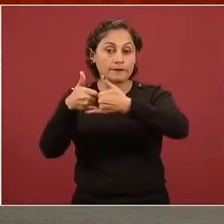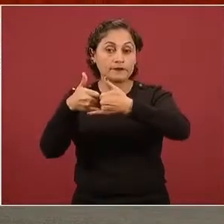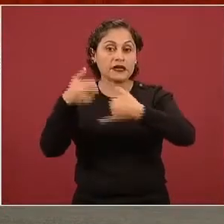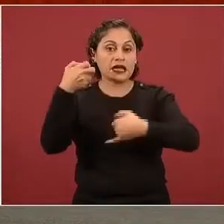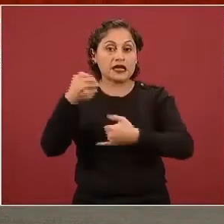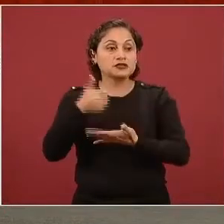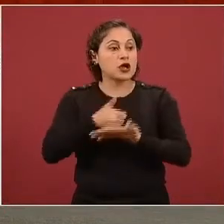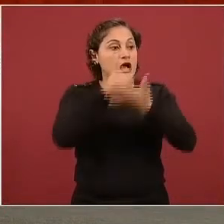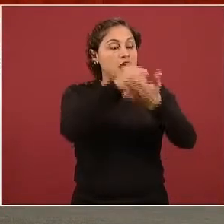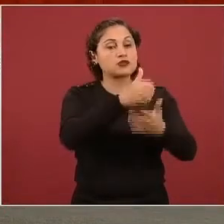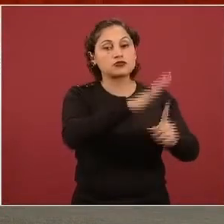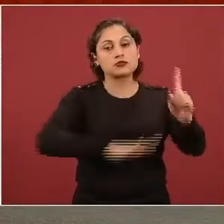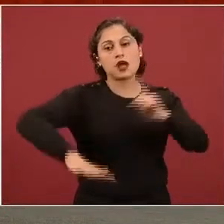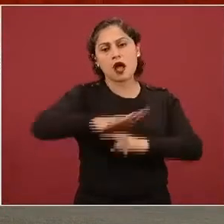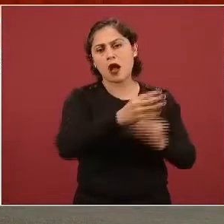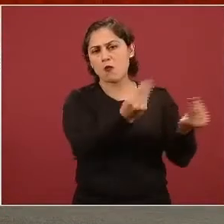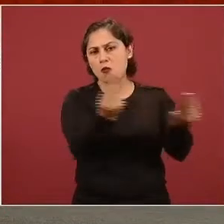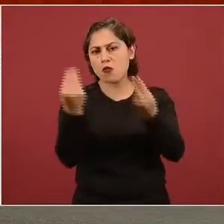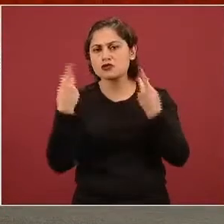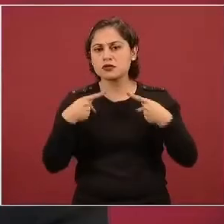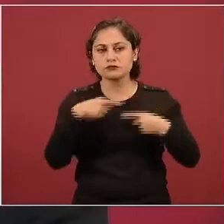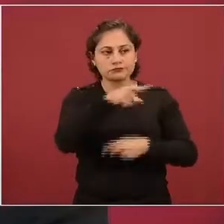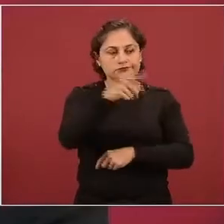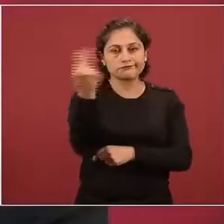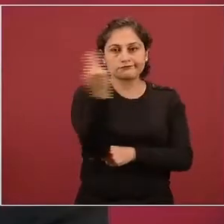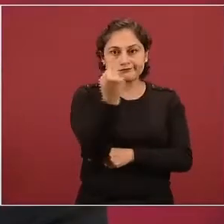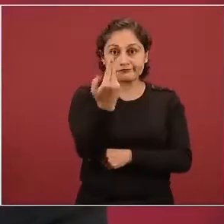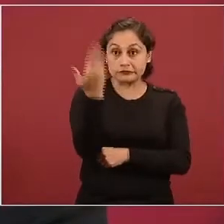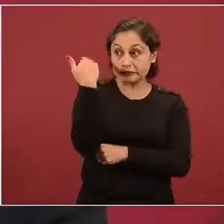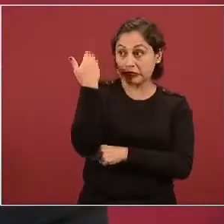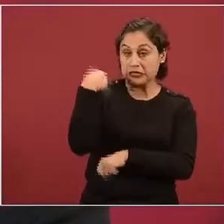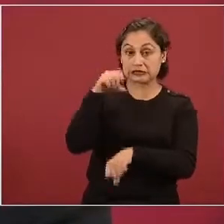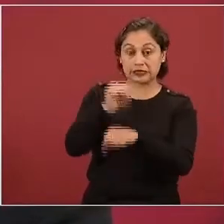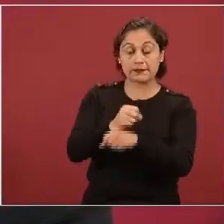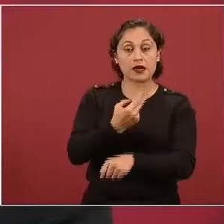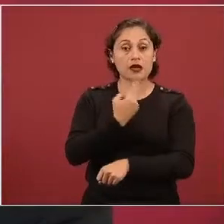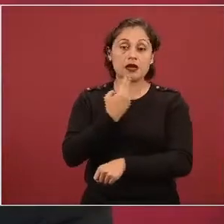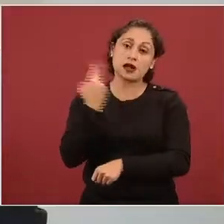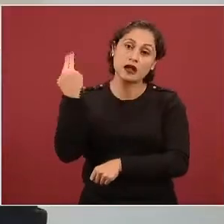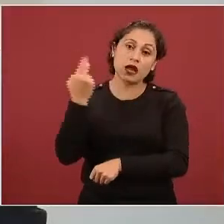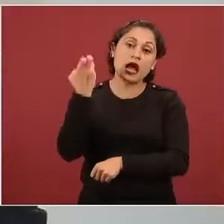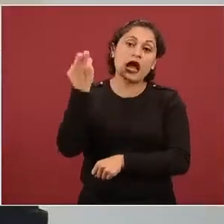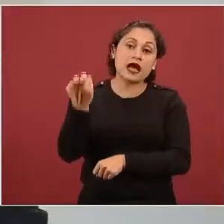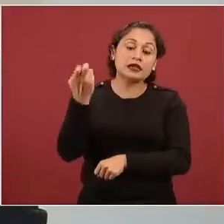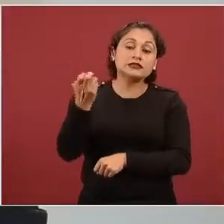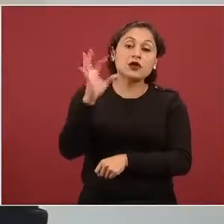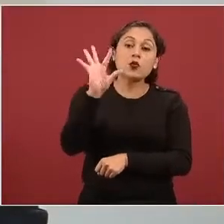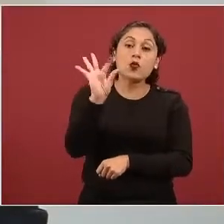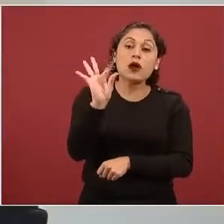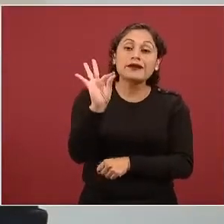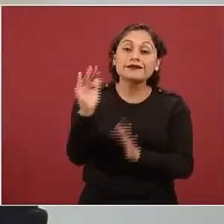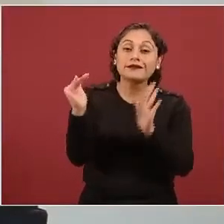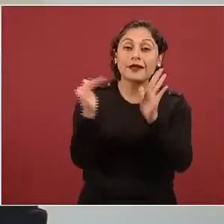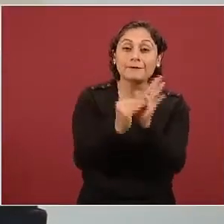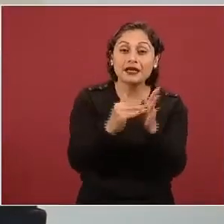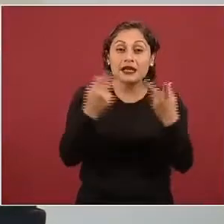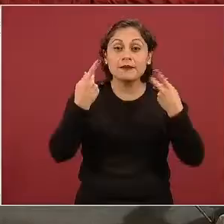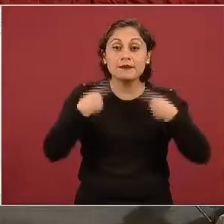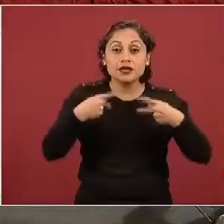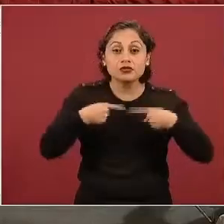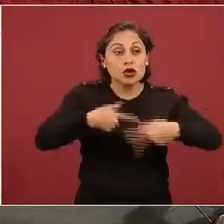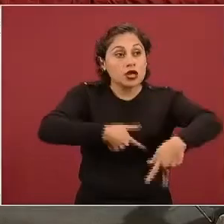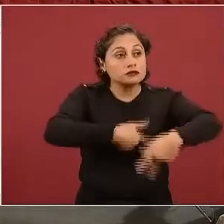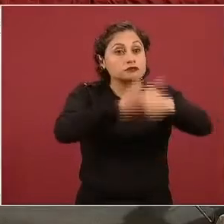han necesitado. En la Semana del Suicidio se llegó a más de 40,000 personas de manera virtual y